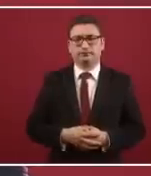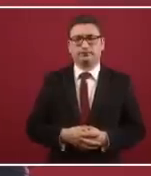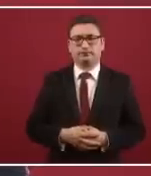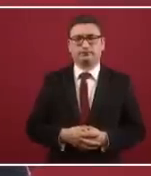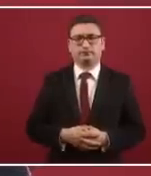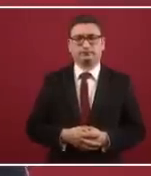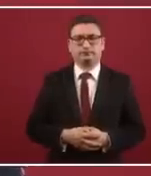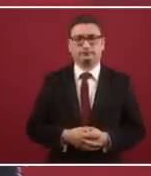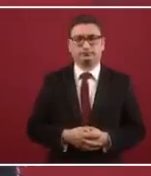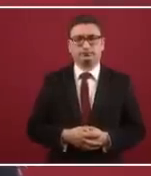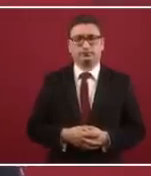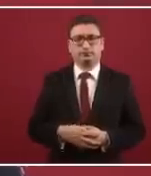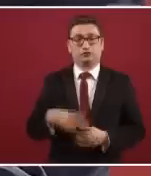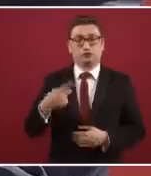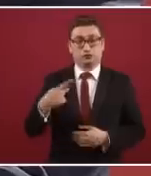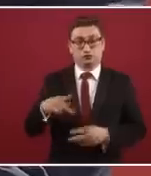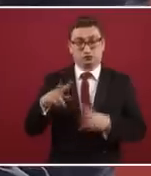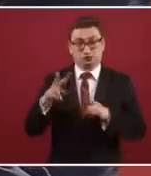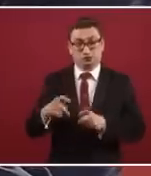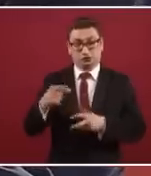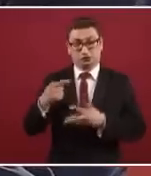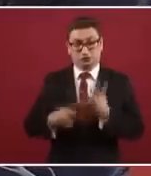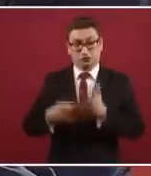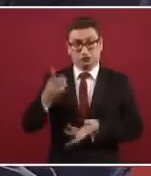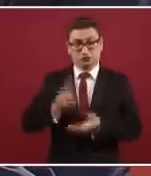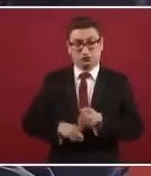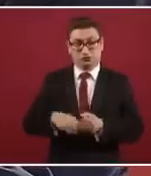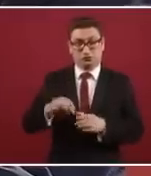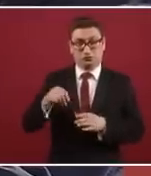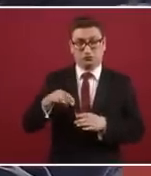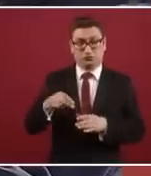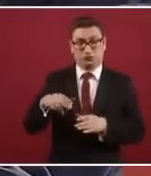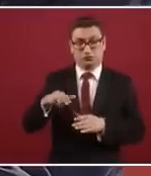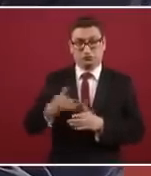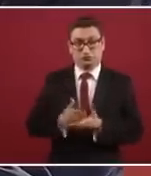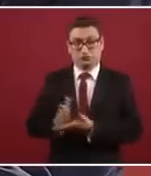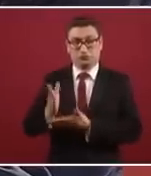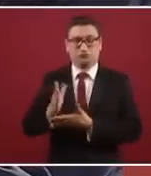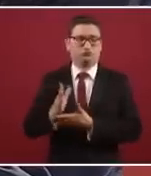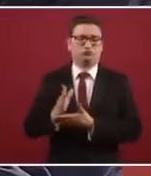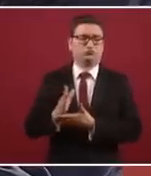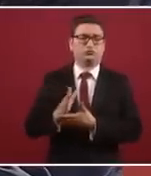meterme en los asuntos internos de ningún partido.